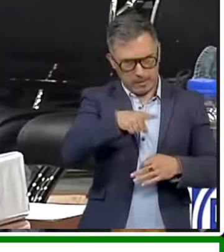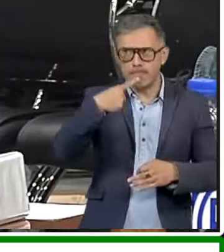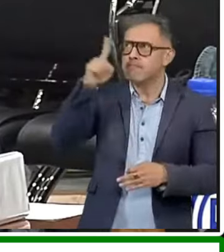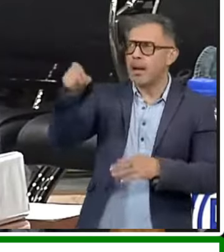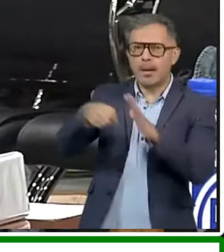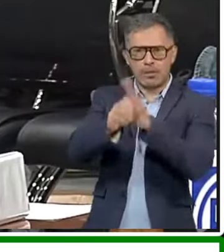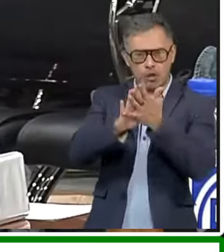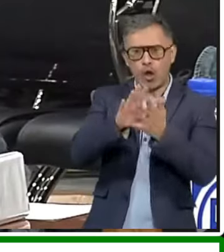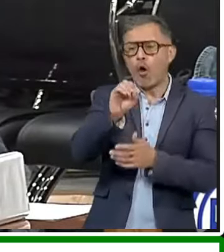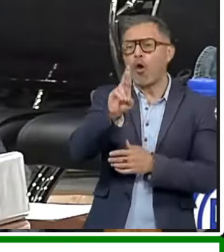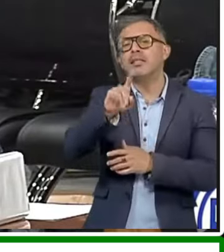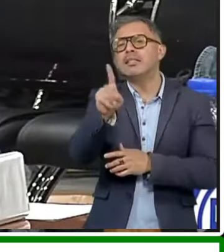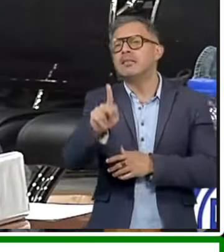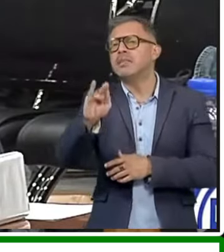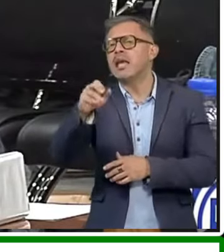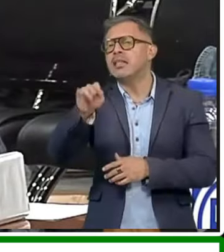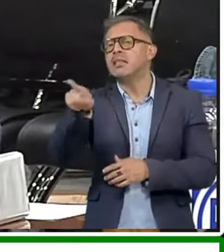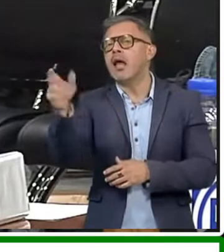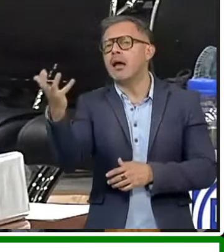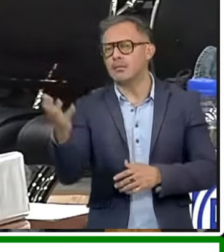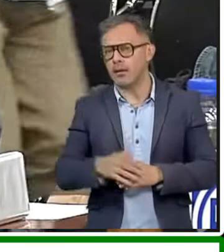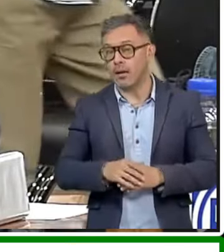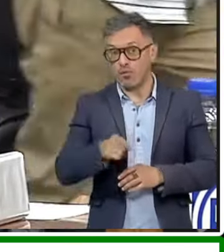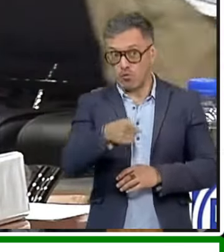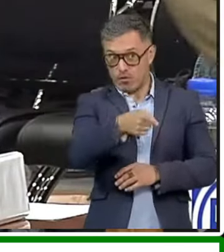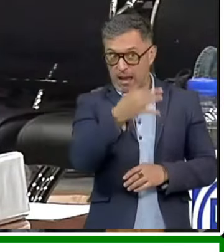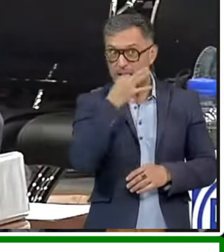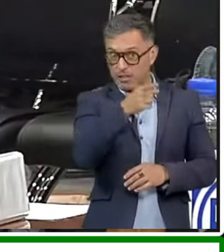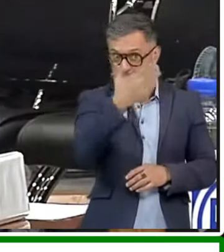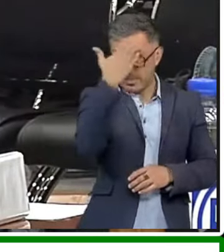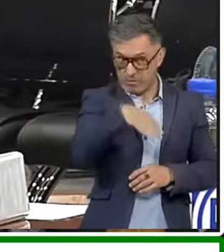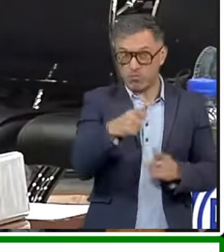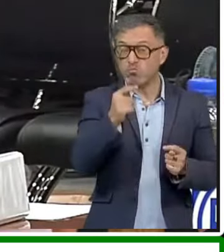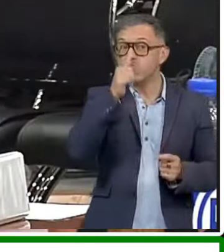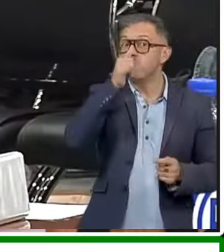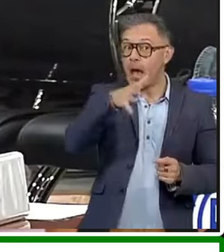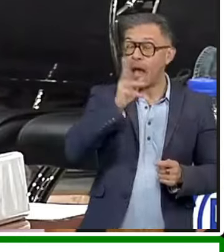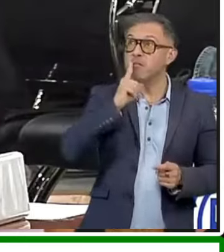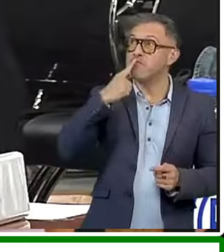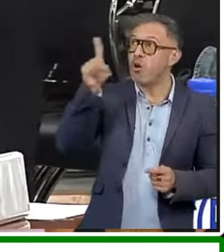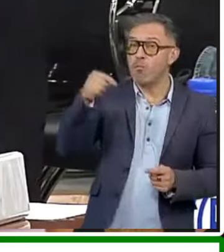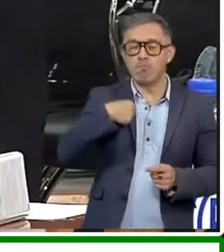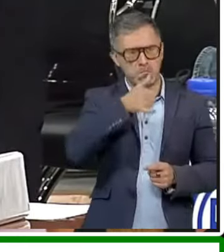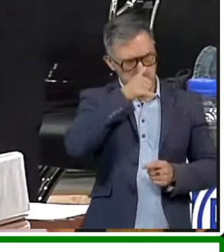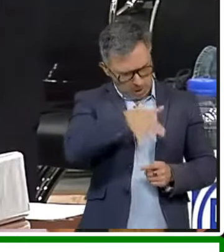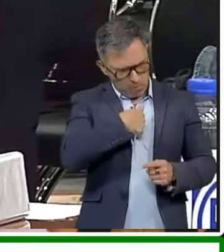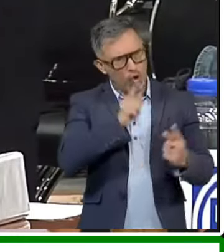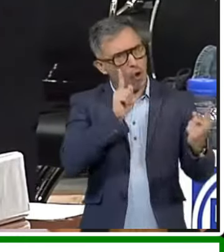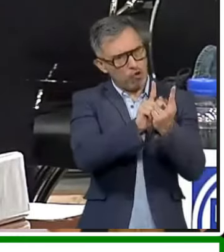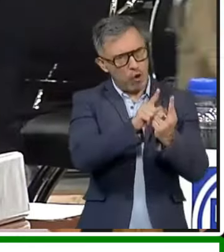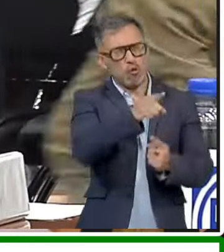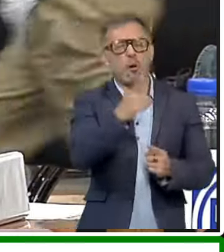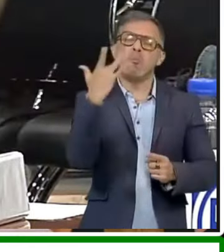Ortiz Pinchetti. Debe de saber que si osan ese camino, nos van a encontrar de frente. ¡Qué altanero!